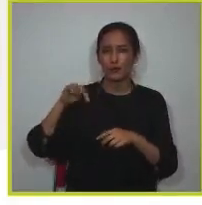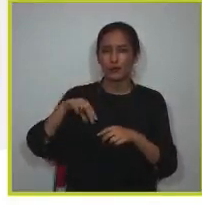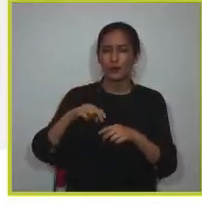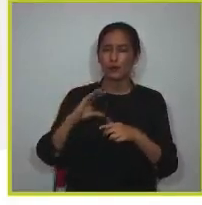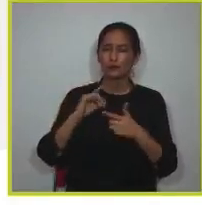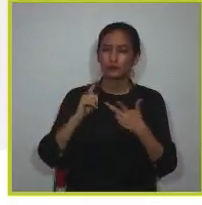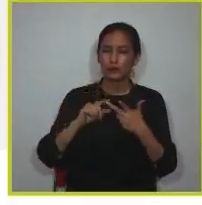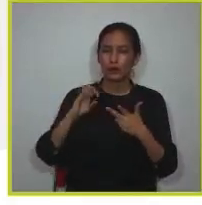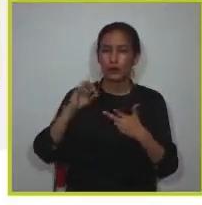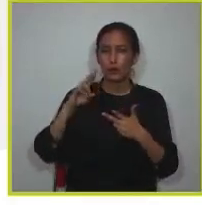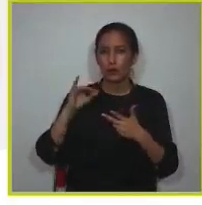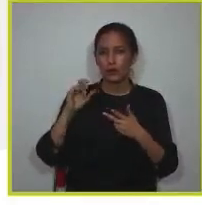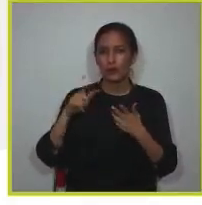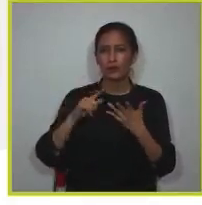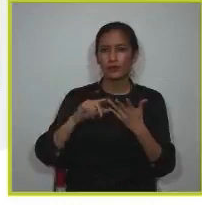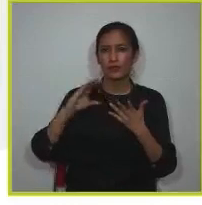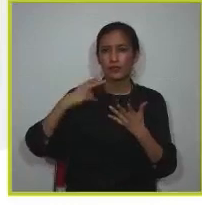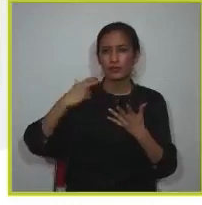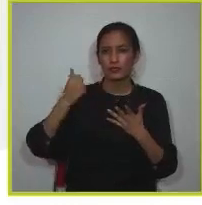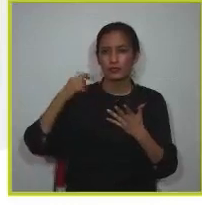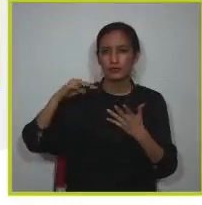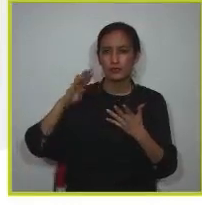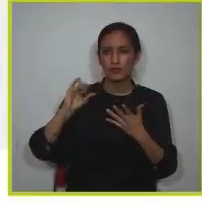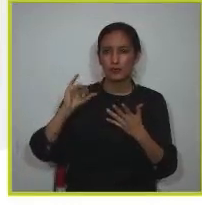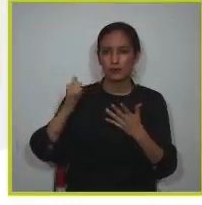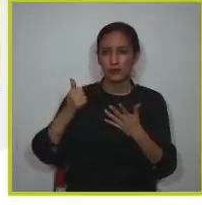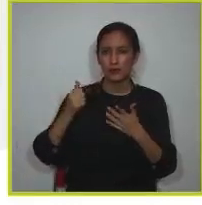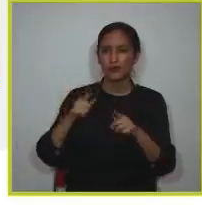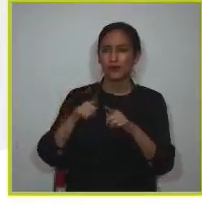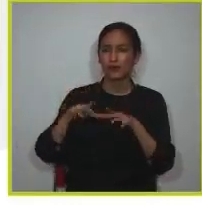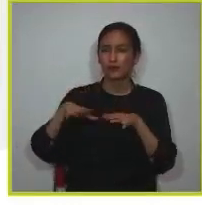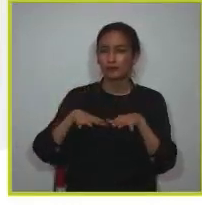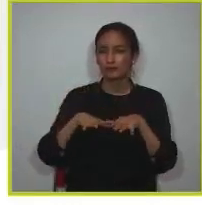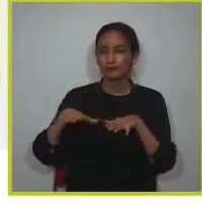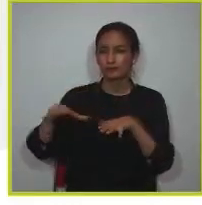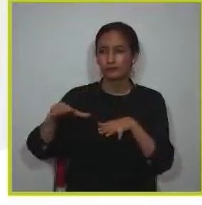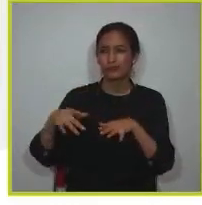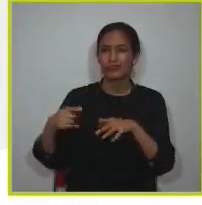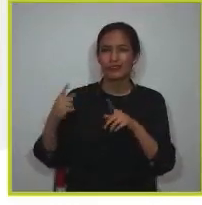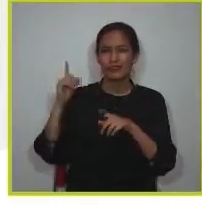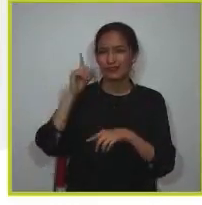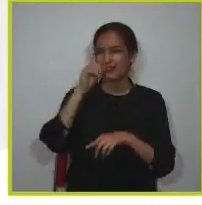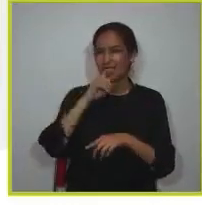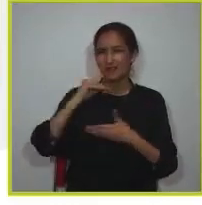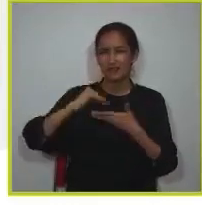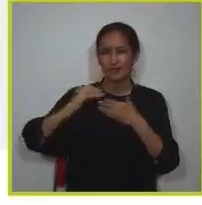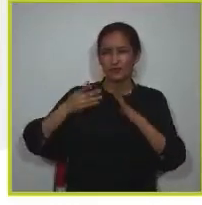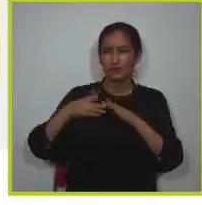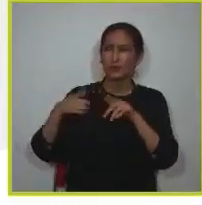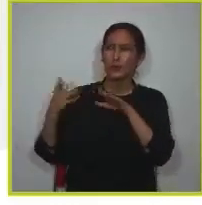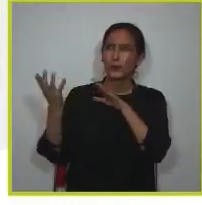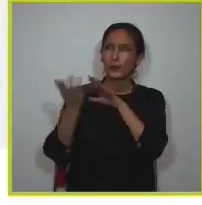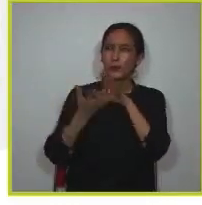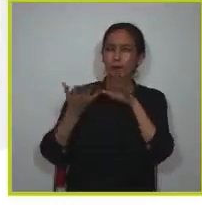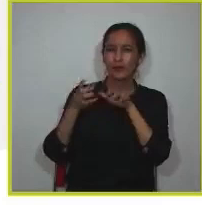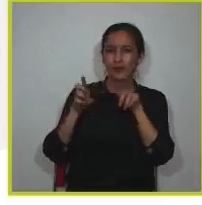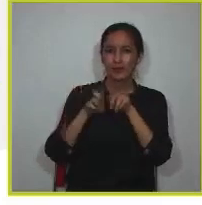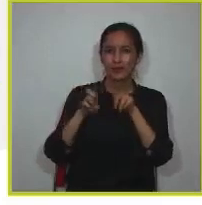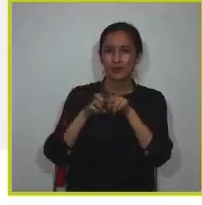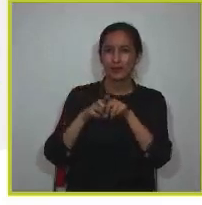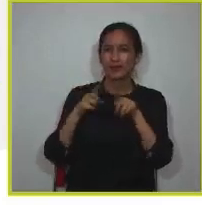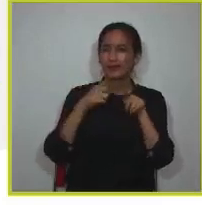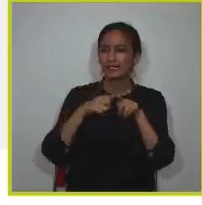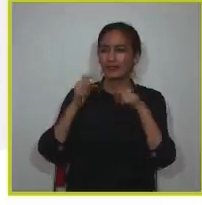chambira es un territorio que se enmarca en escenarios de alta conflictividad socioambiental generados por